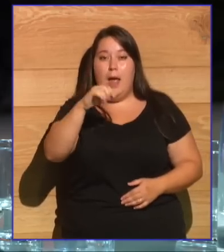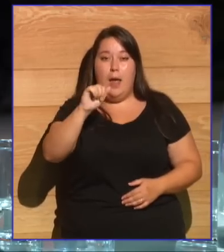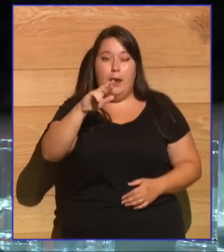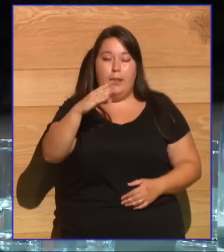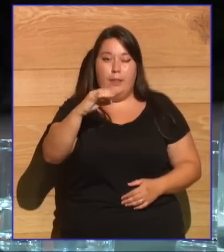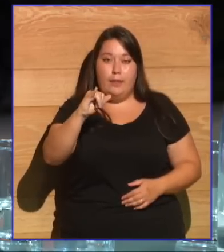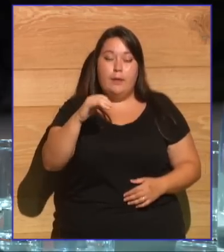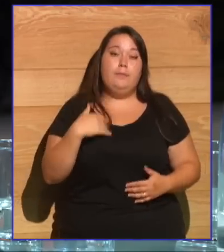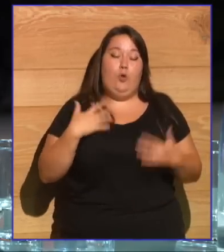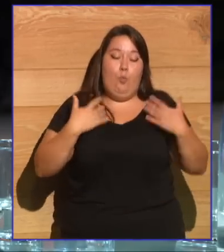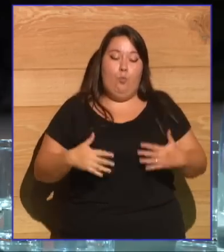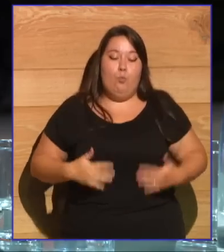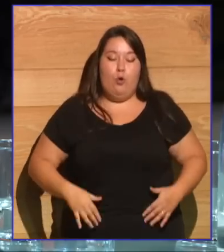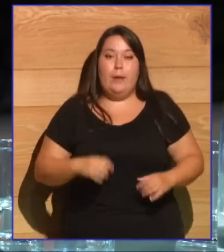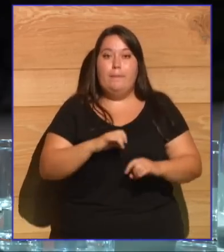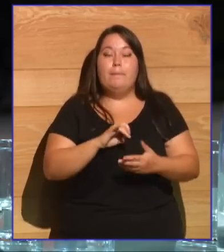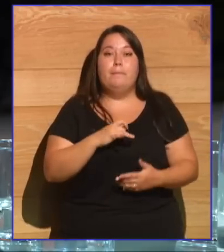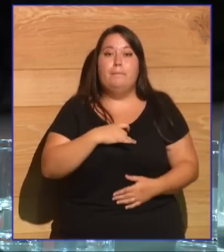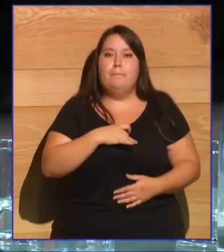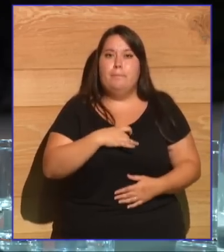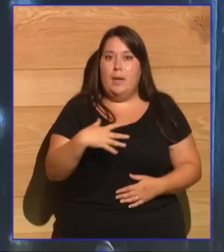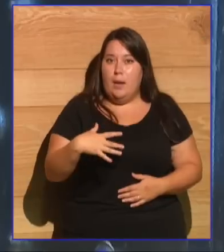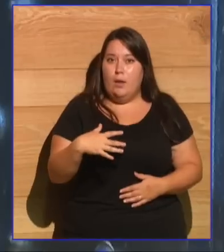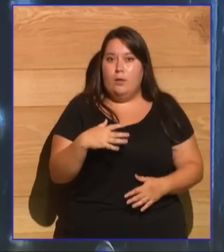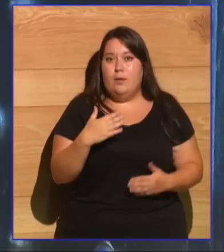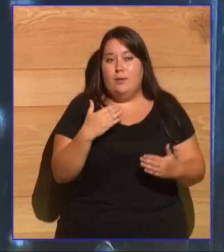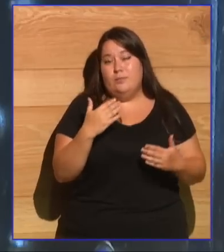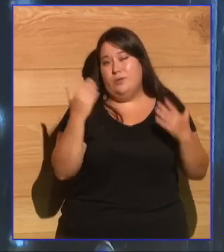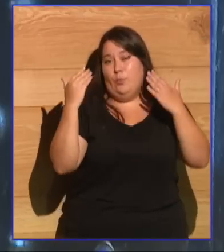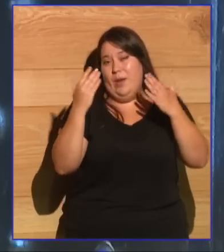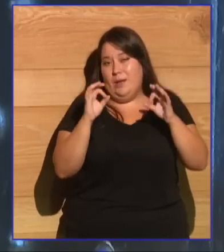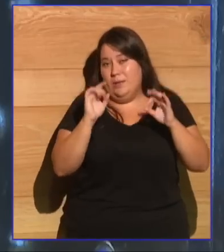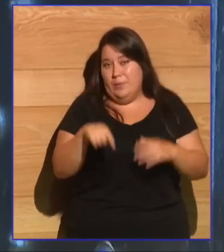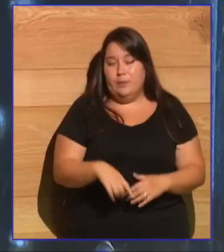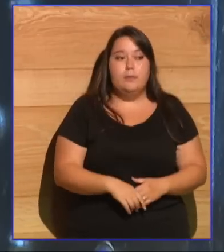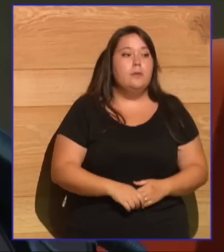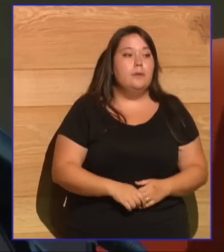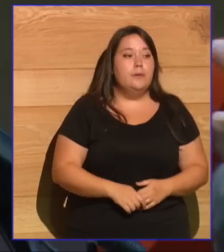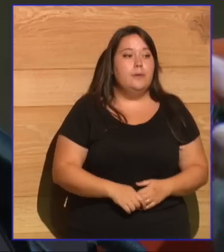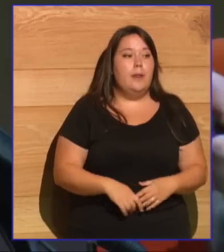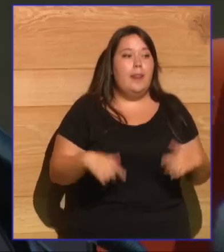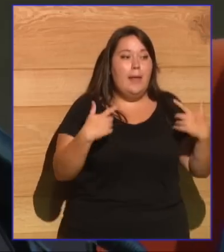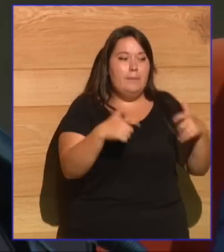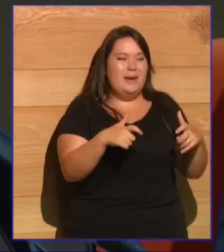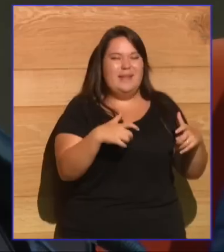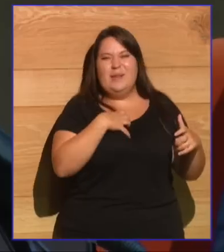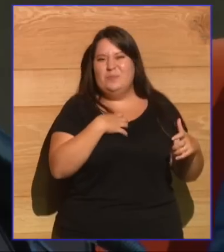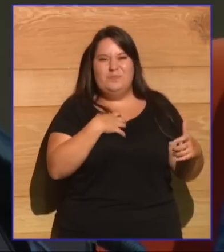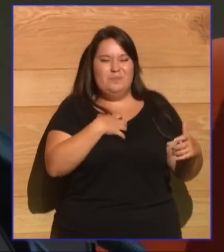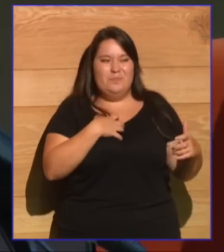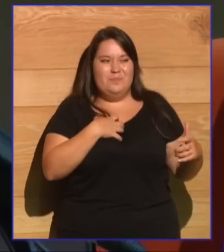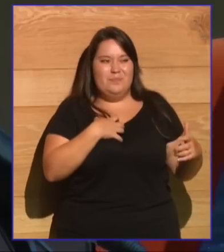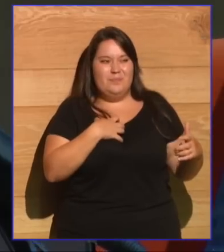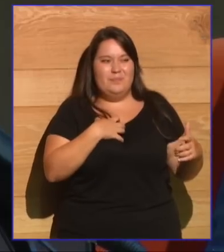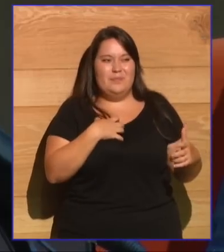esmoquin blanco en homenaje a rick pero yo sé que tú tienes muy buena relación con garcía la escena más and más antipática de es